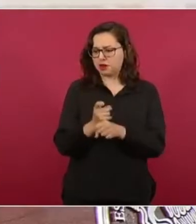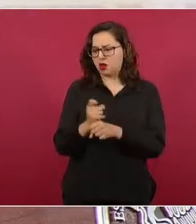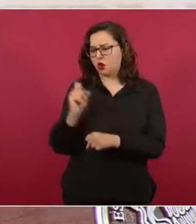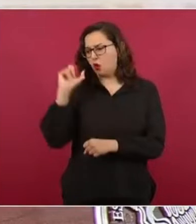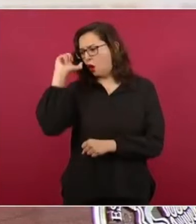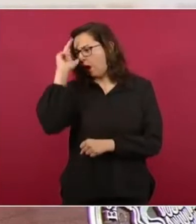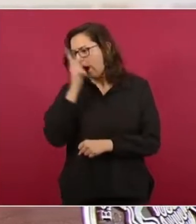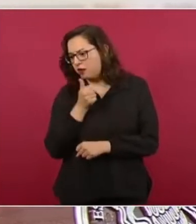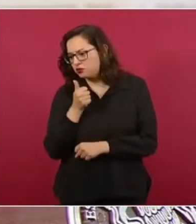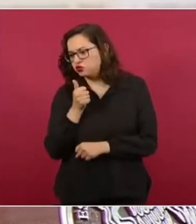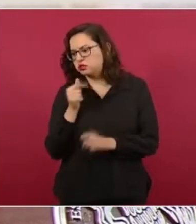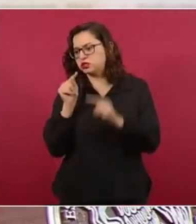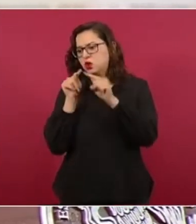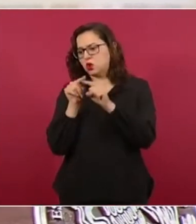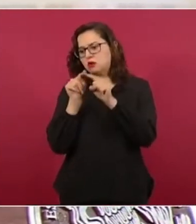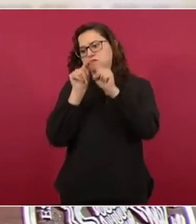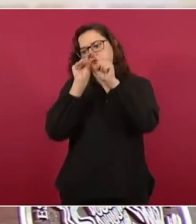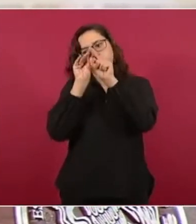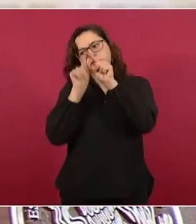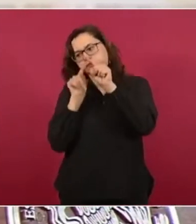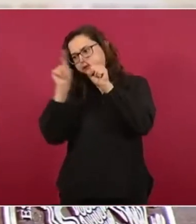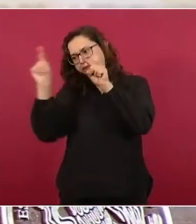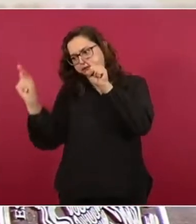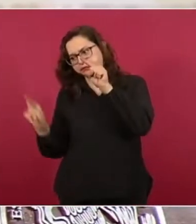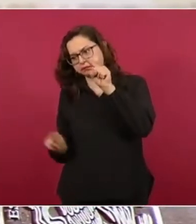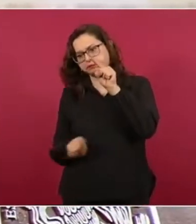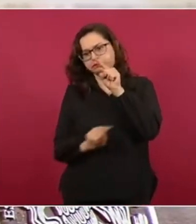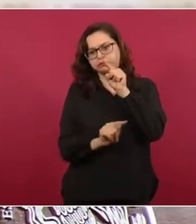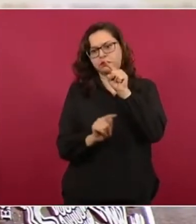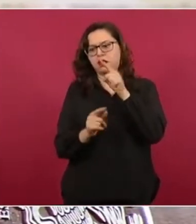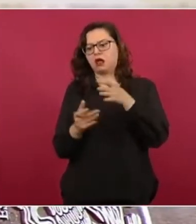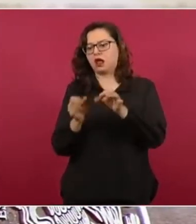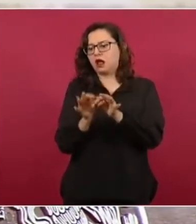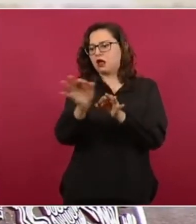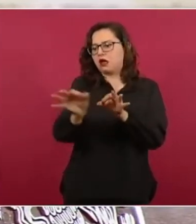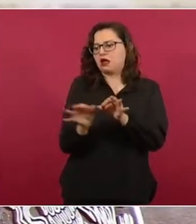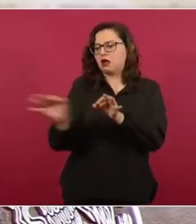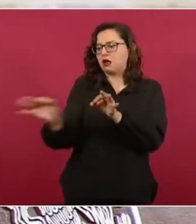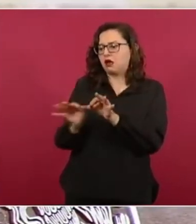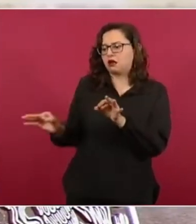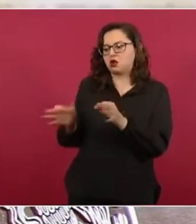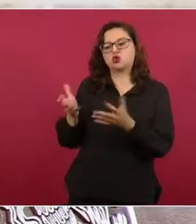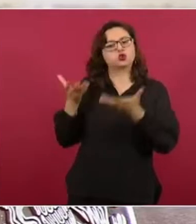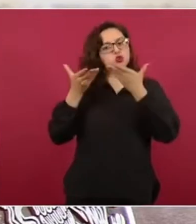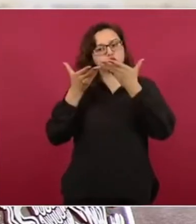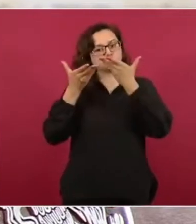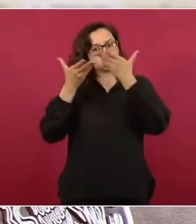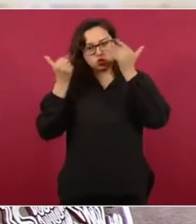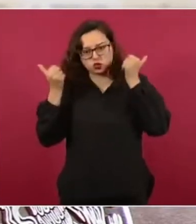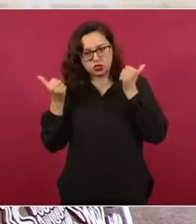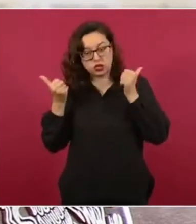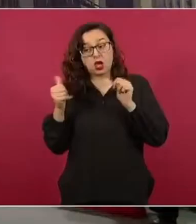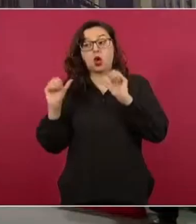bajamos, o llegamos a Obregón, ¿sí? Y ahí